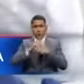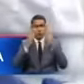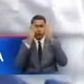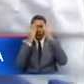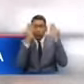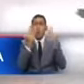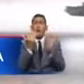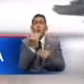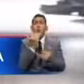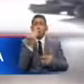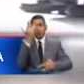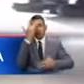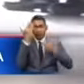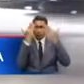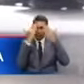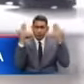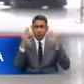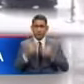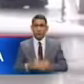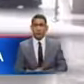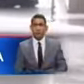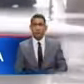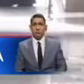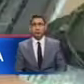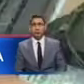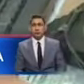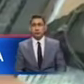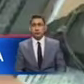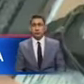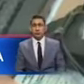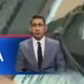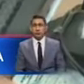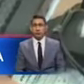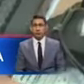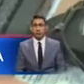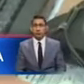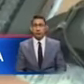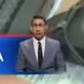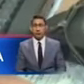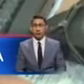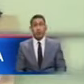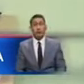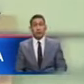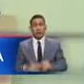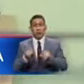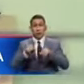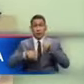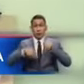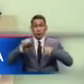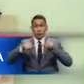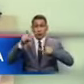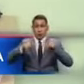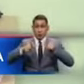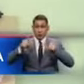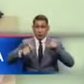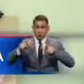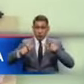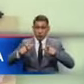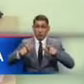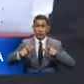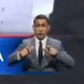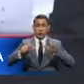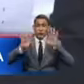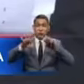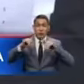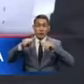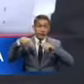de la bacteria, dificultando la atención temprana de los pacientes. Hay casos en los que los síntomas son visibles a partir de los